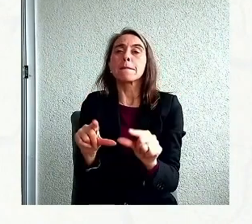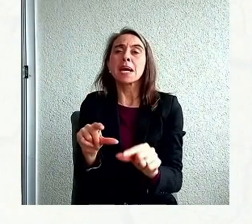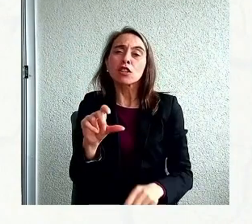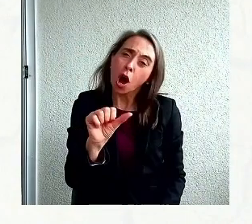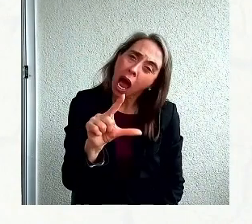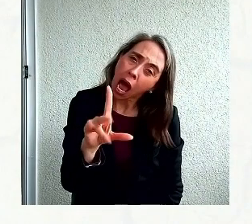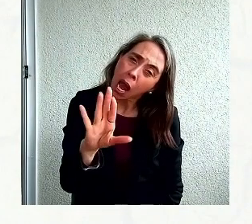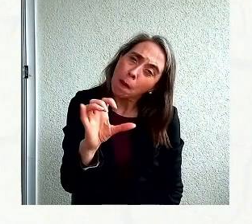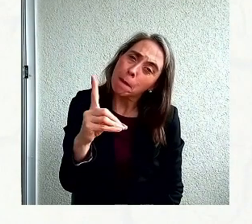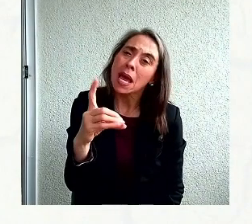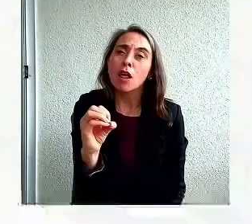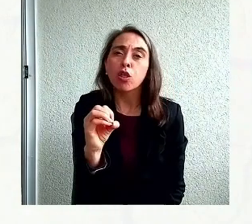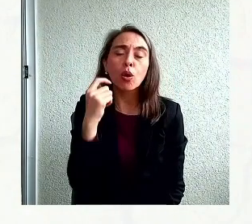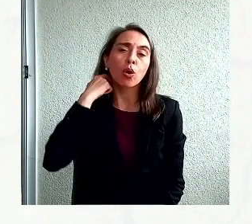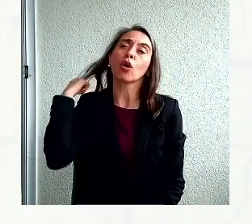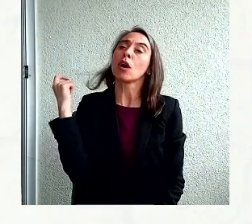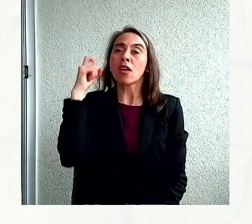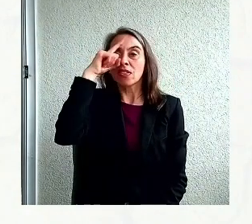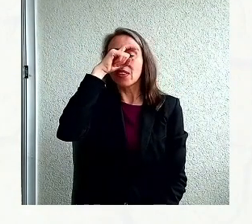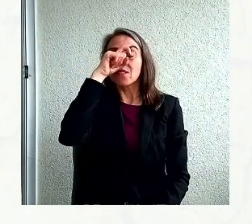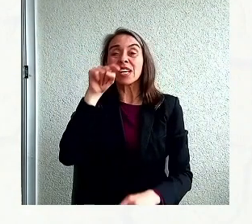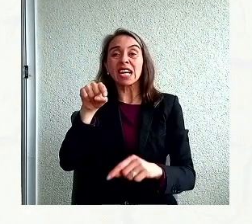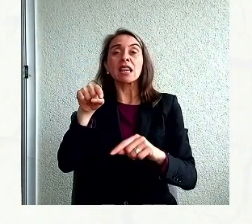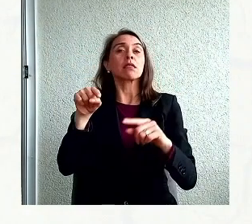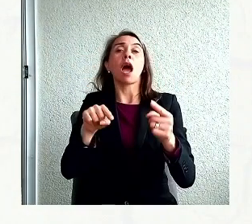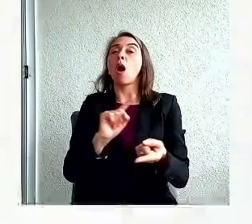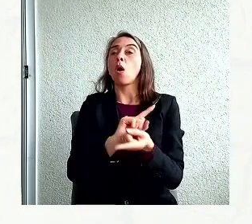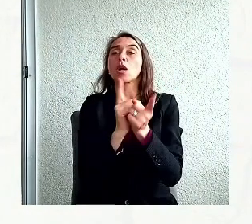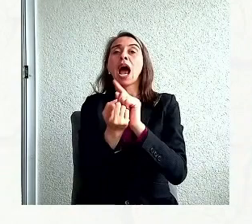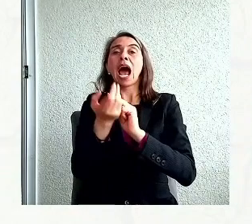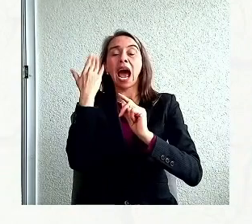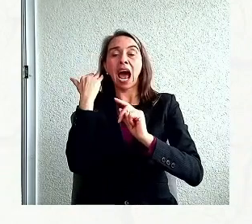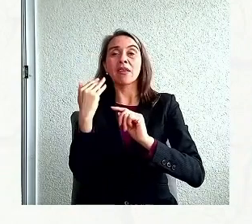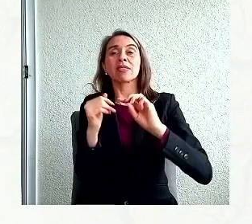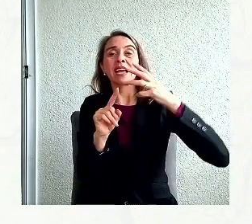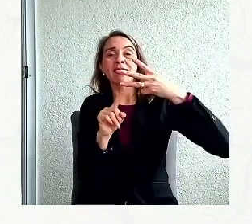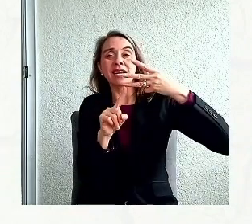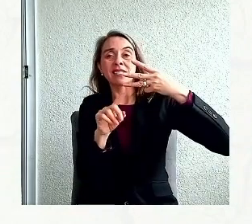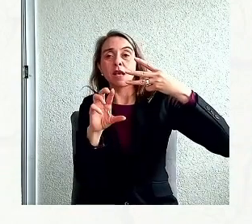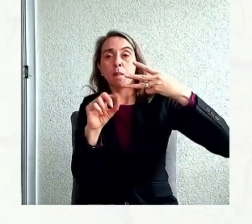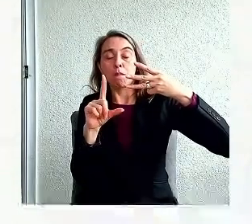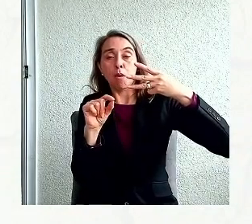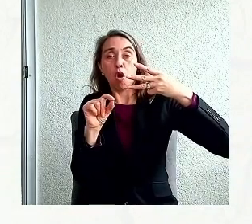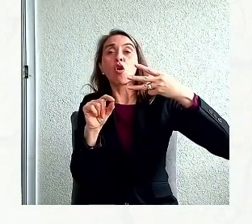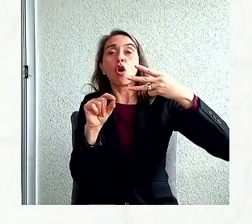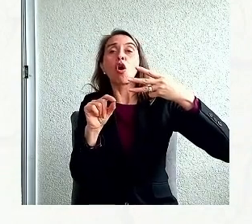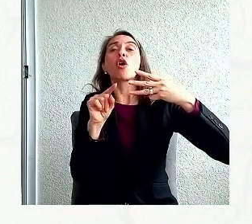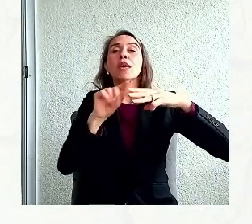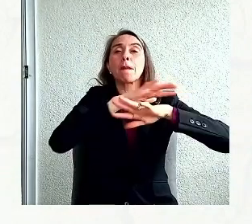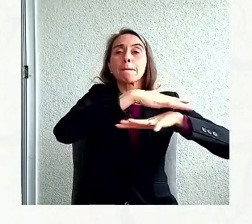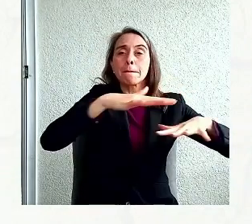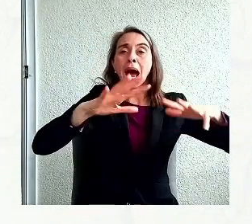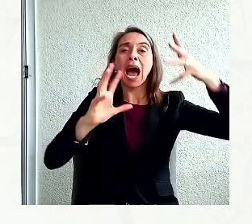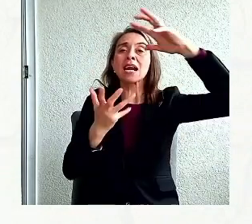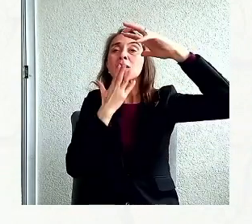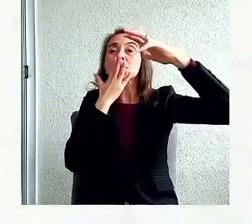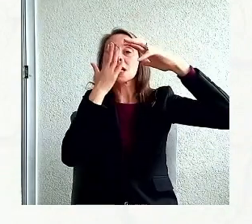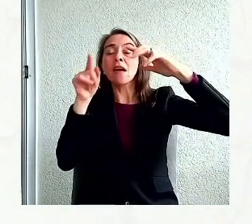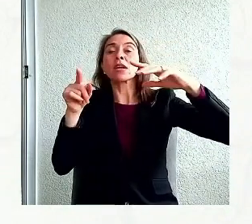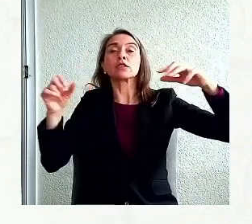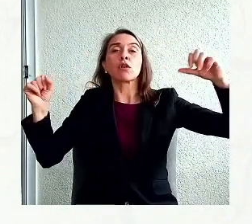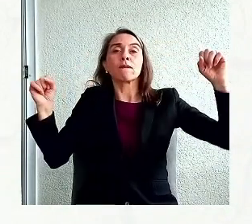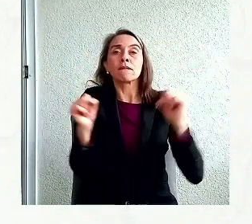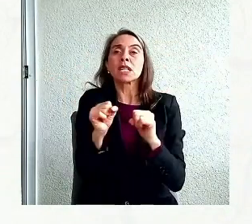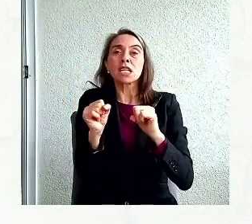es que estos contaminantes llegan desde fuentes lejanas o son transportados directamente desde fuentes locales como la minería, es algo que obviamente hay que